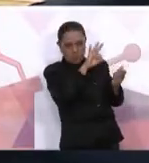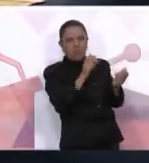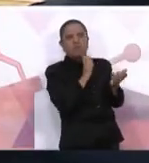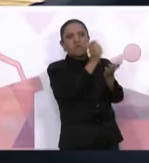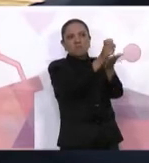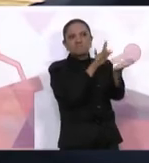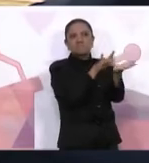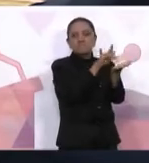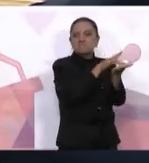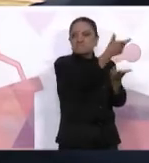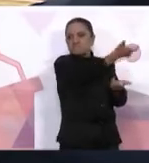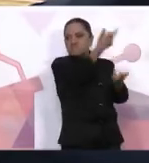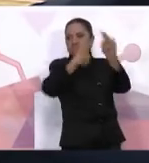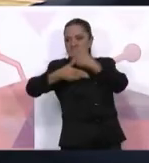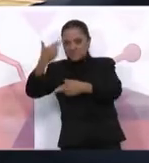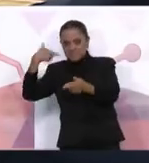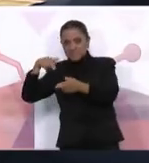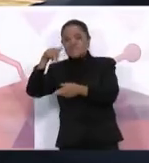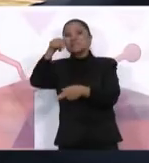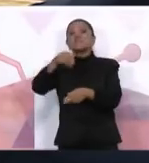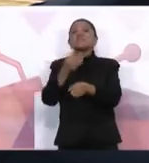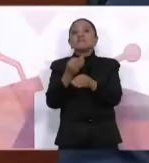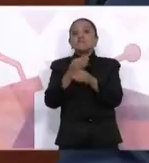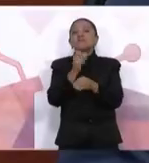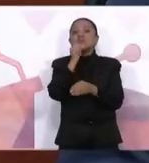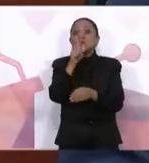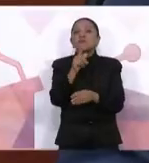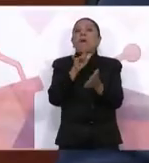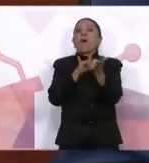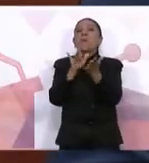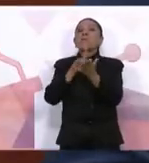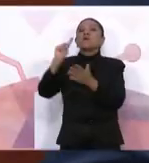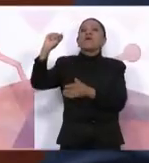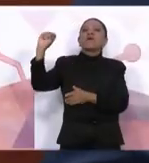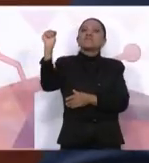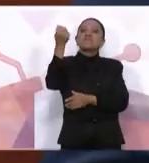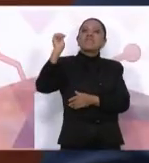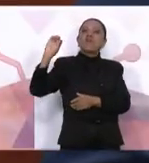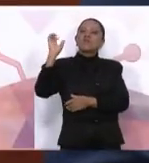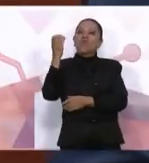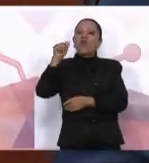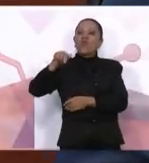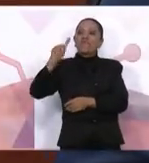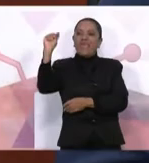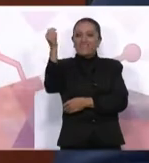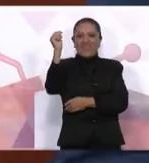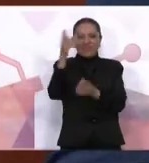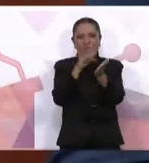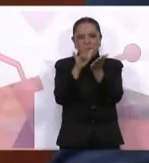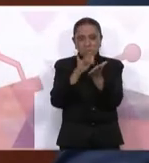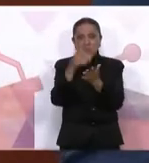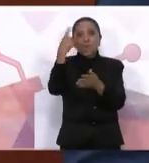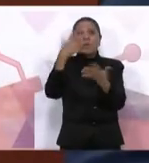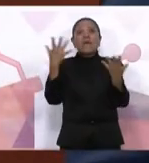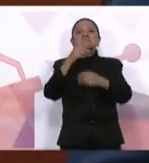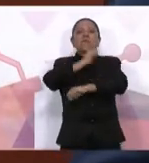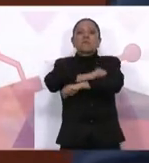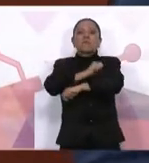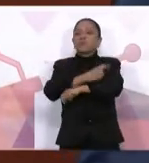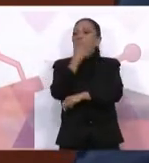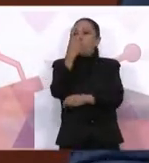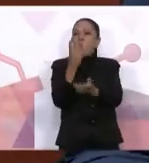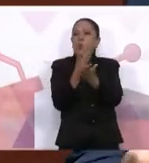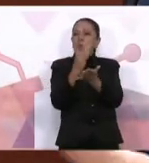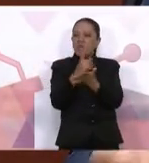hoy estamos en una circunstancia en una condición que nos permite aplicar tecnología para poder crear una ventanilla única y que a través de esta ventanilla